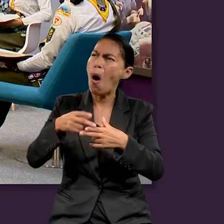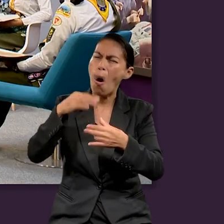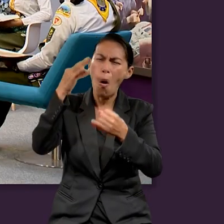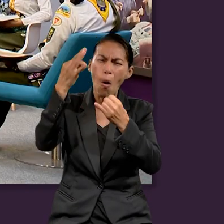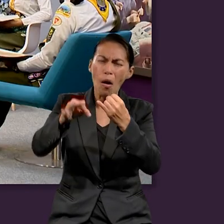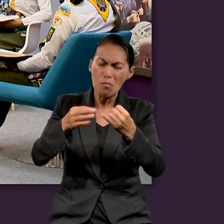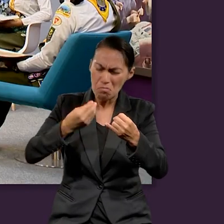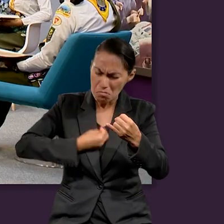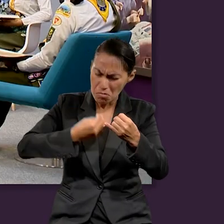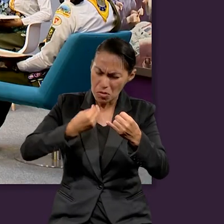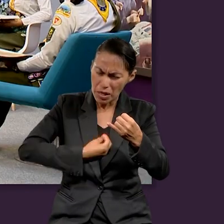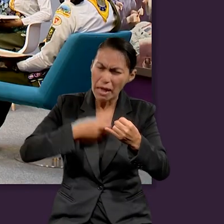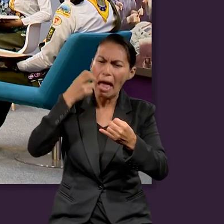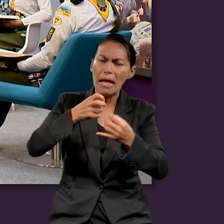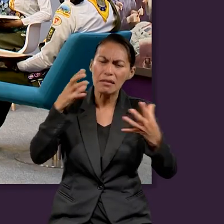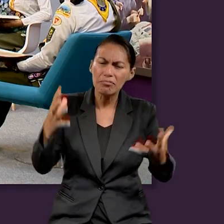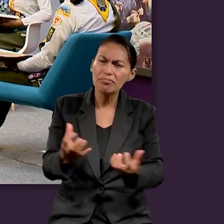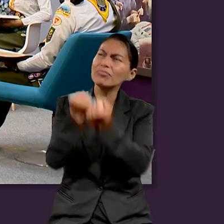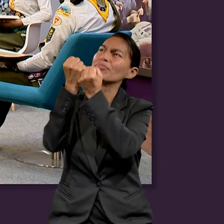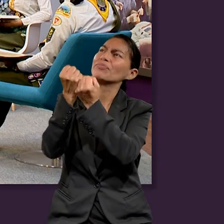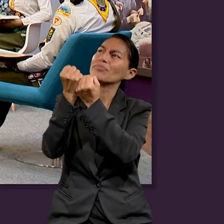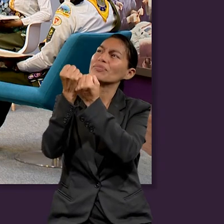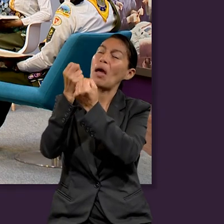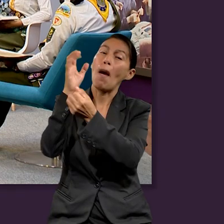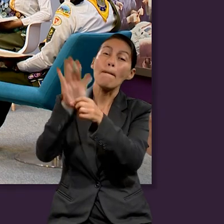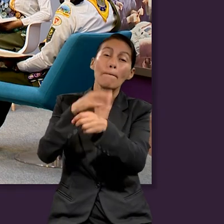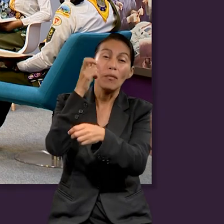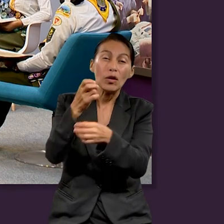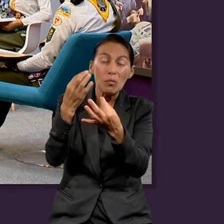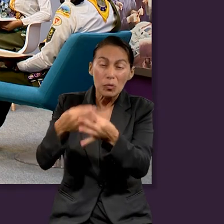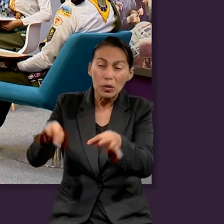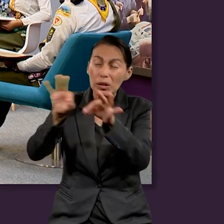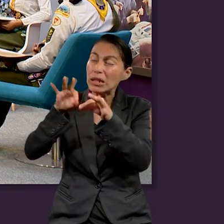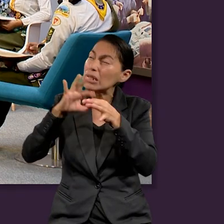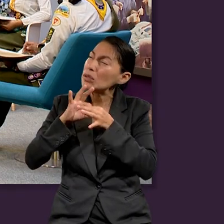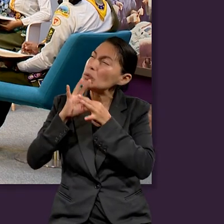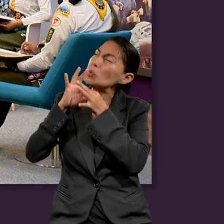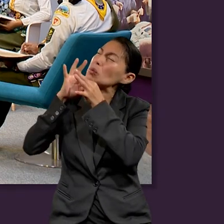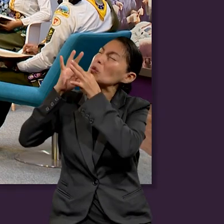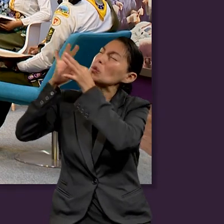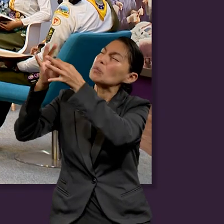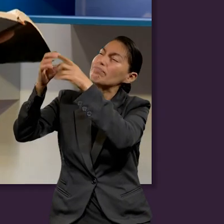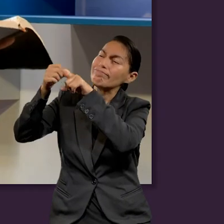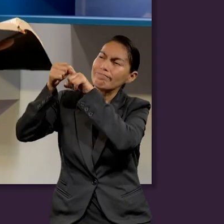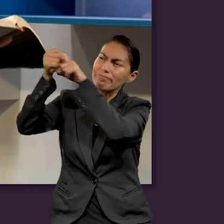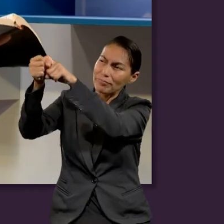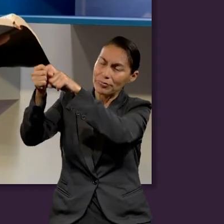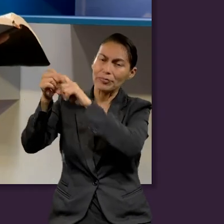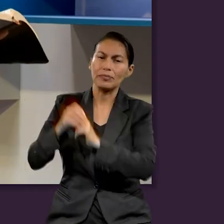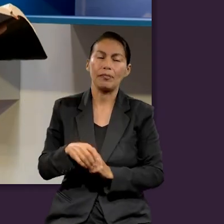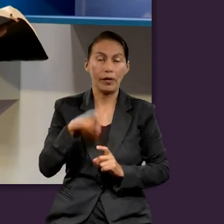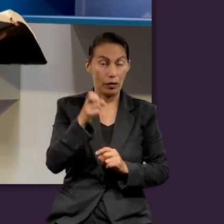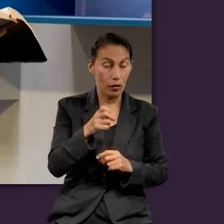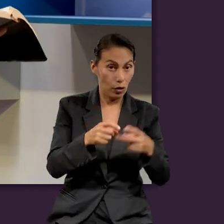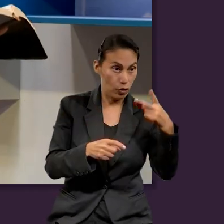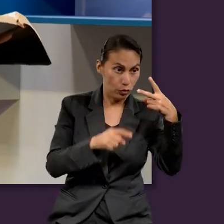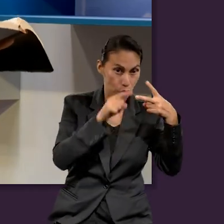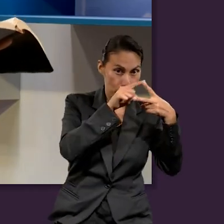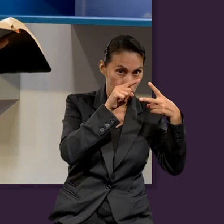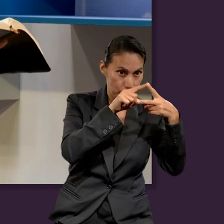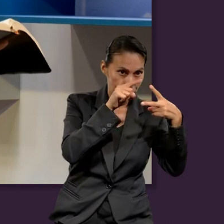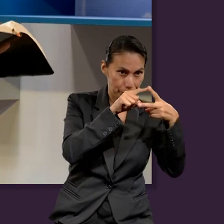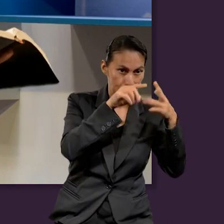nos apeguemos totalmente a Dios Y pues dependamos de él totalmente muy bien entonces hay dos cosas que debemos